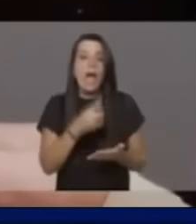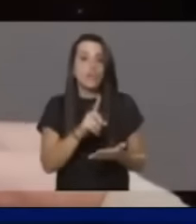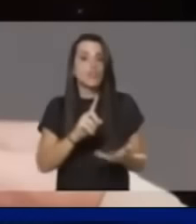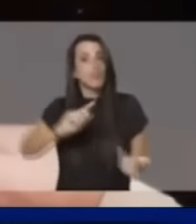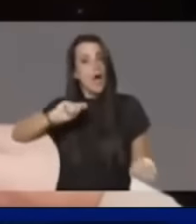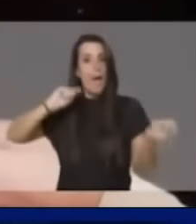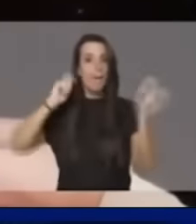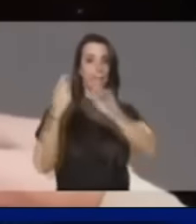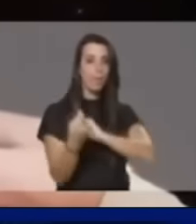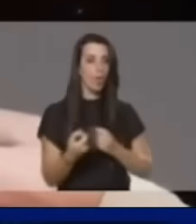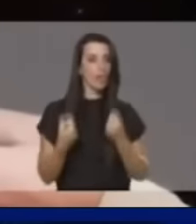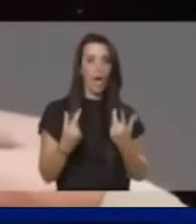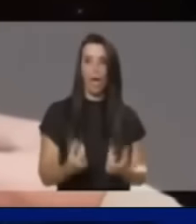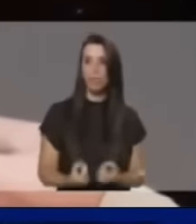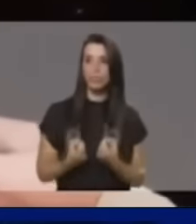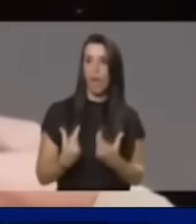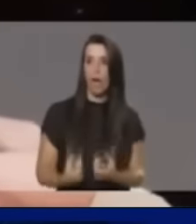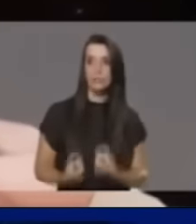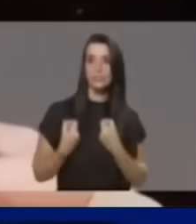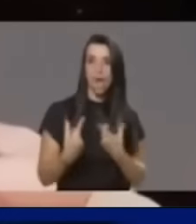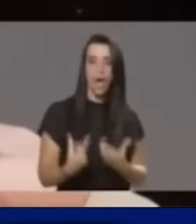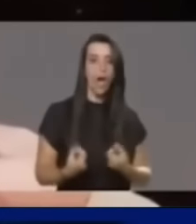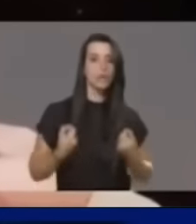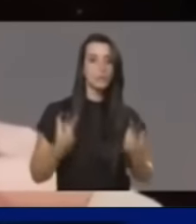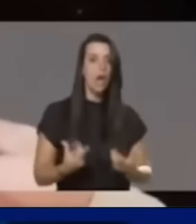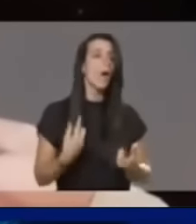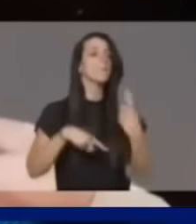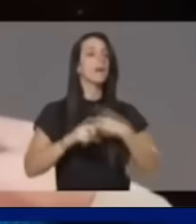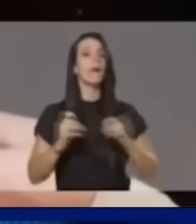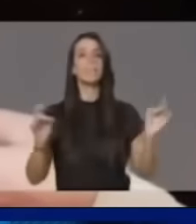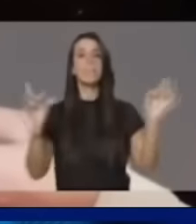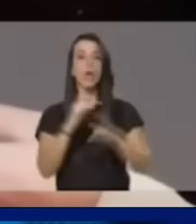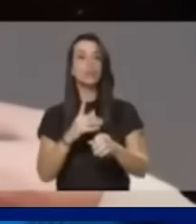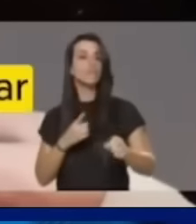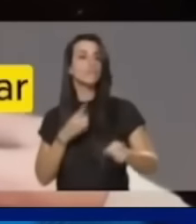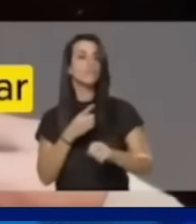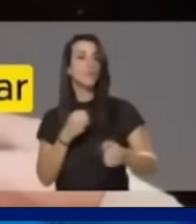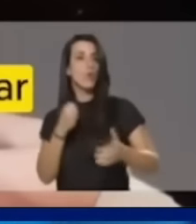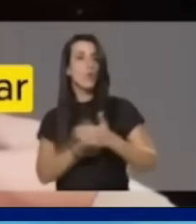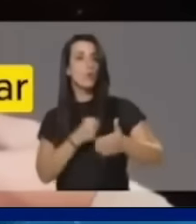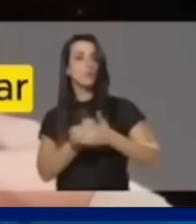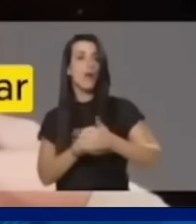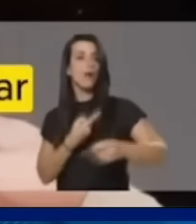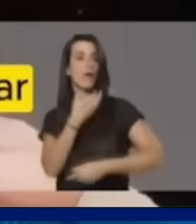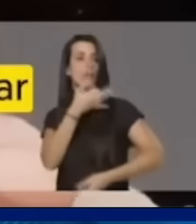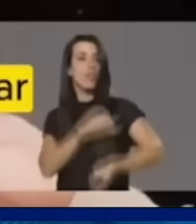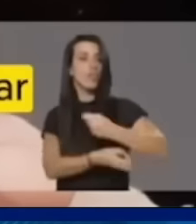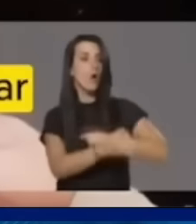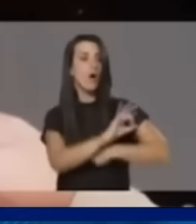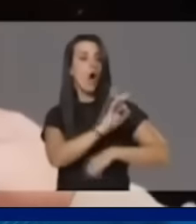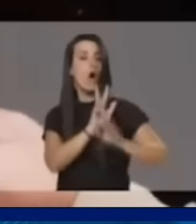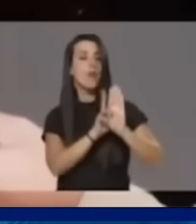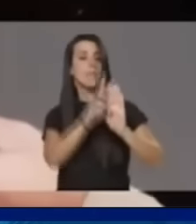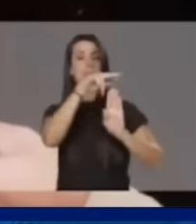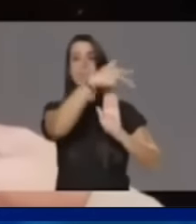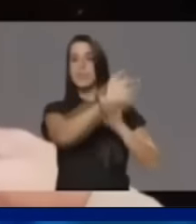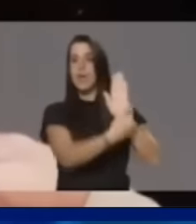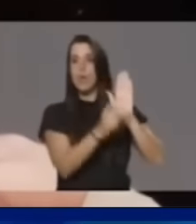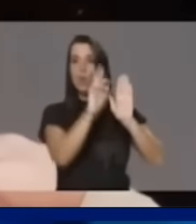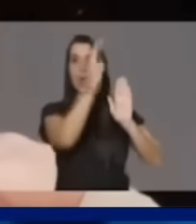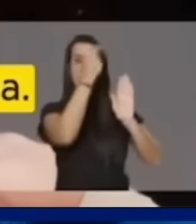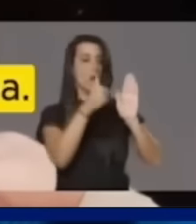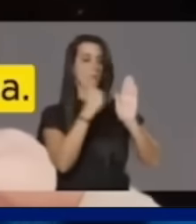armadas, armadas prontas para cuidar nuestras fronteras, y para la lucha contra el narcotráfico, que es lo que va a lograr esta modernización tanto de